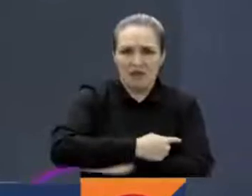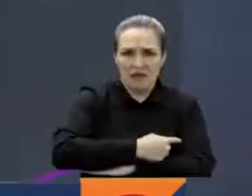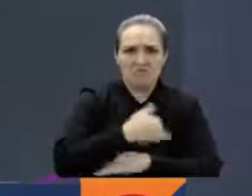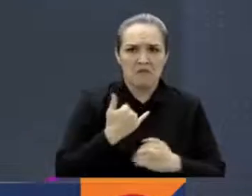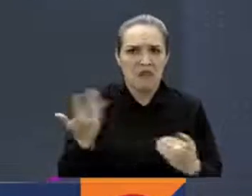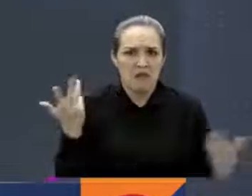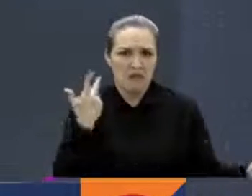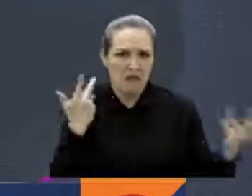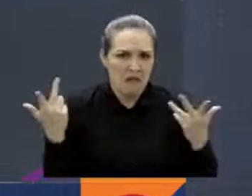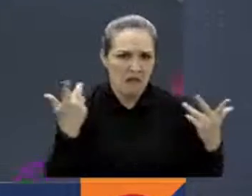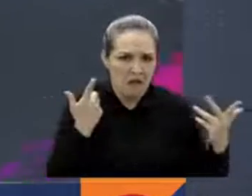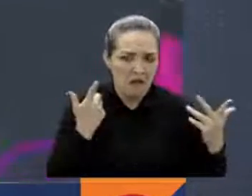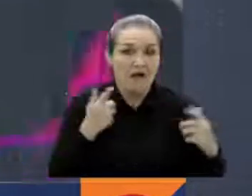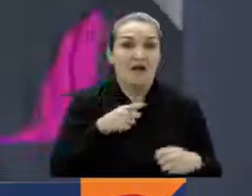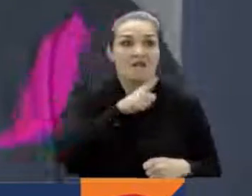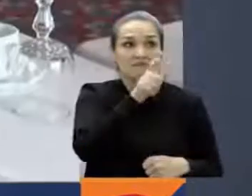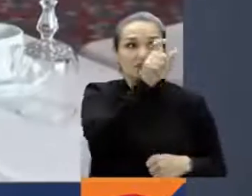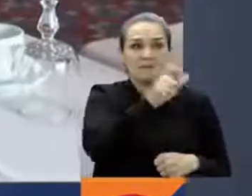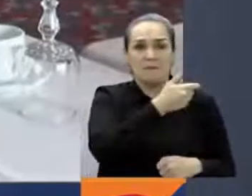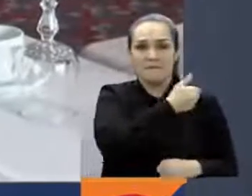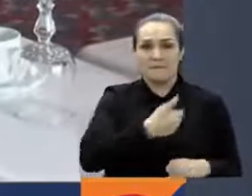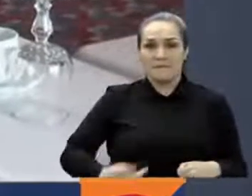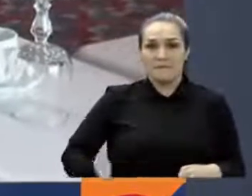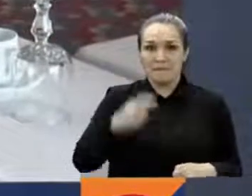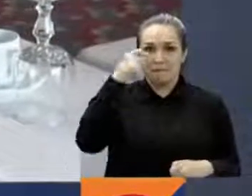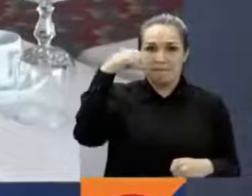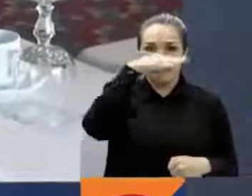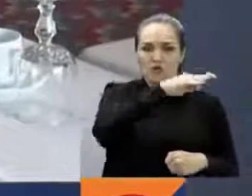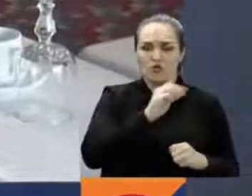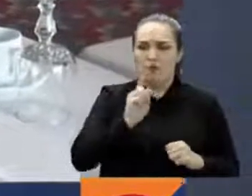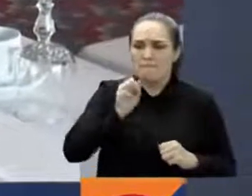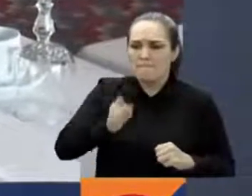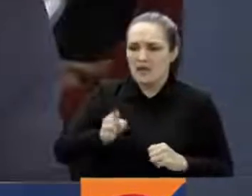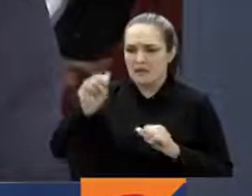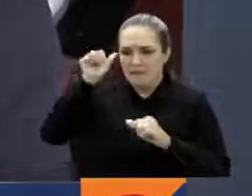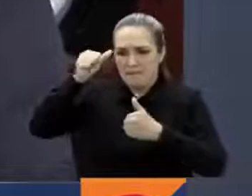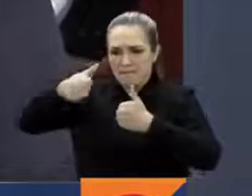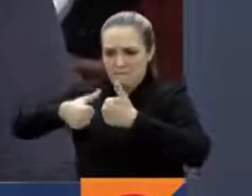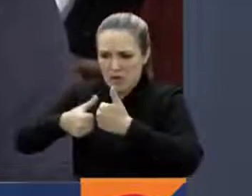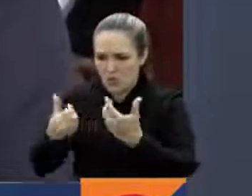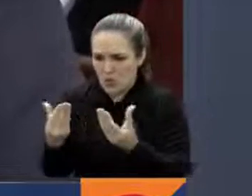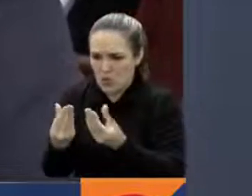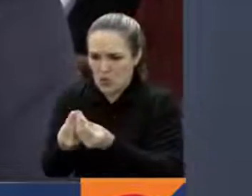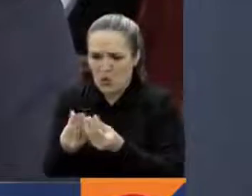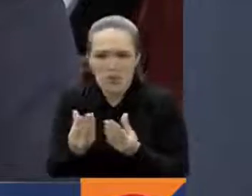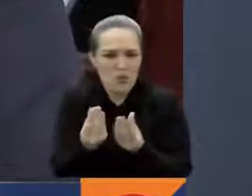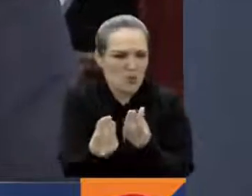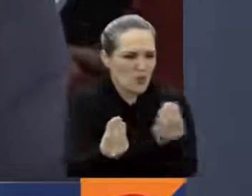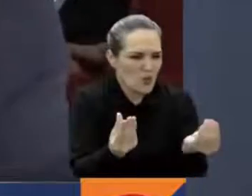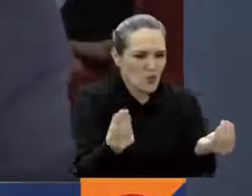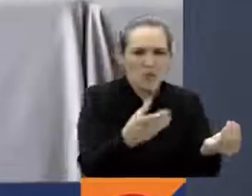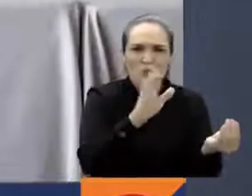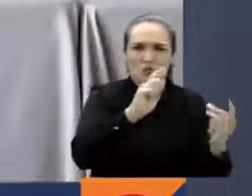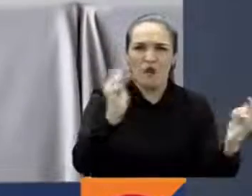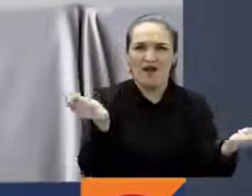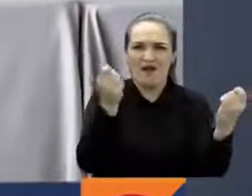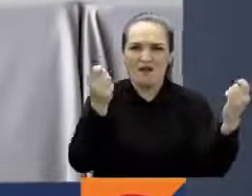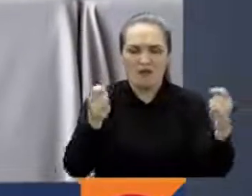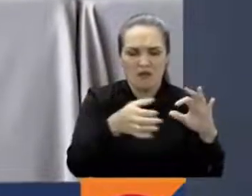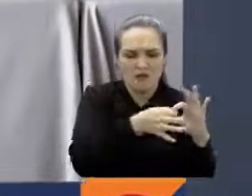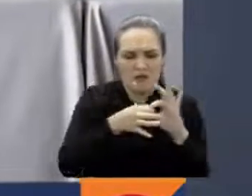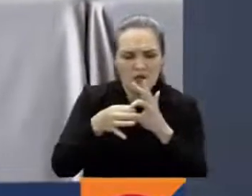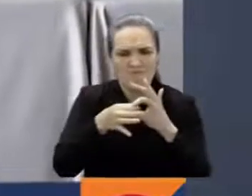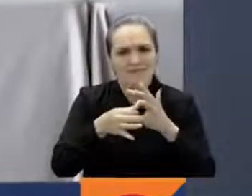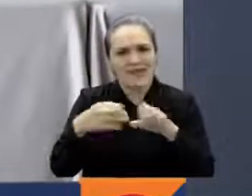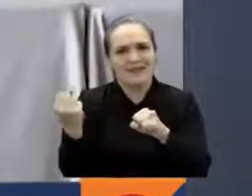conocido que ha estado dando instrucciones precisas a los líderes del pacto histórico y a aquellos que estuvieron al frente de su campaña presidencial para que